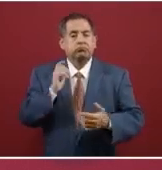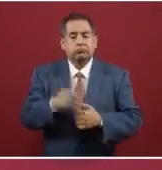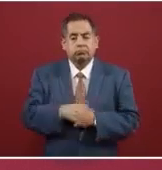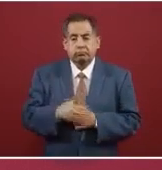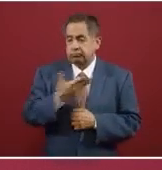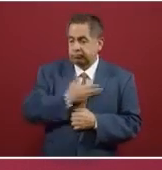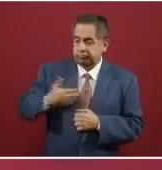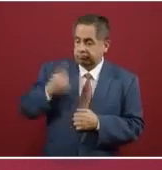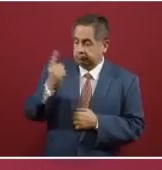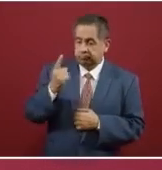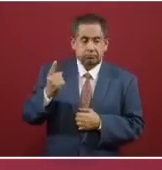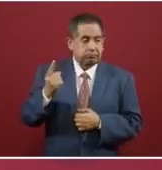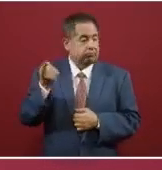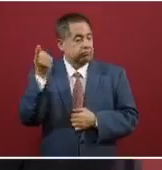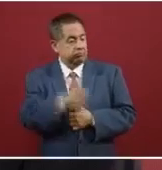del presidente.